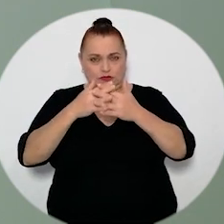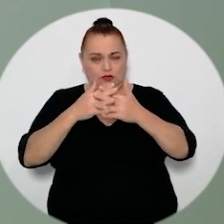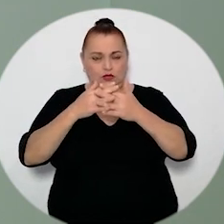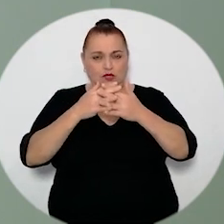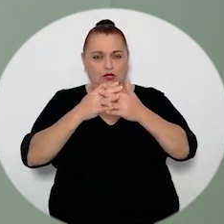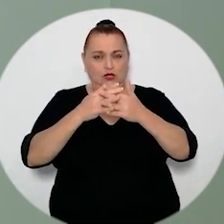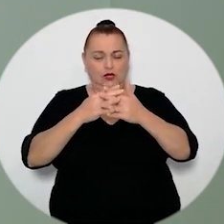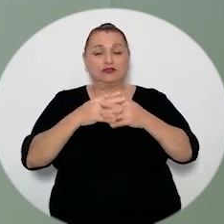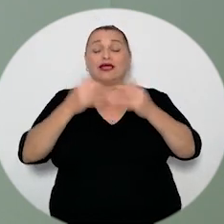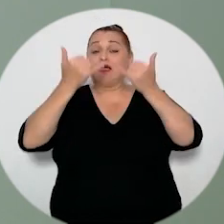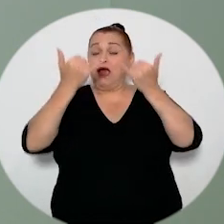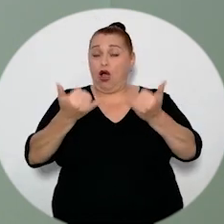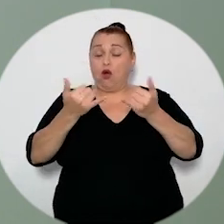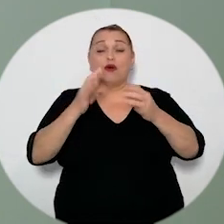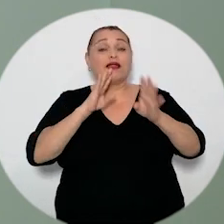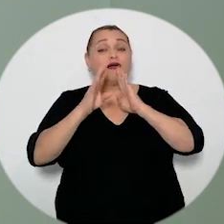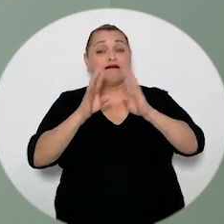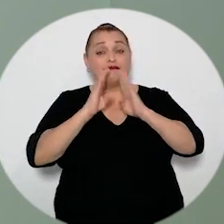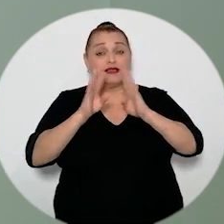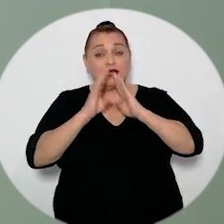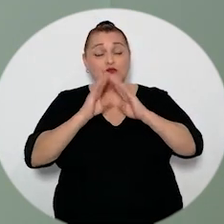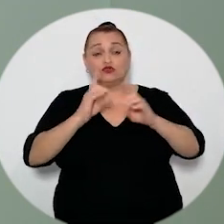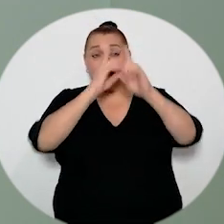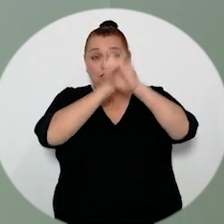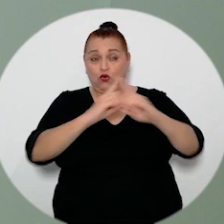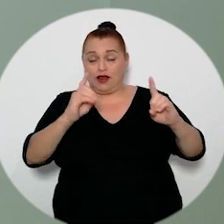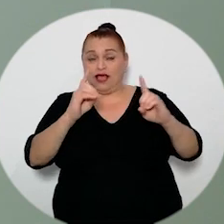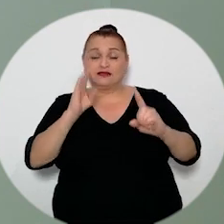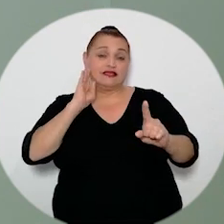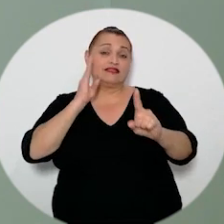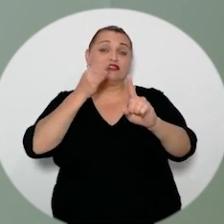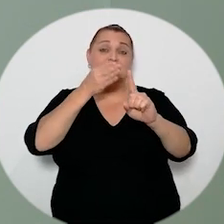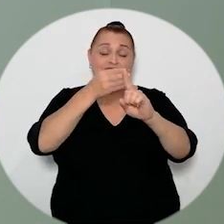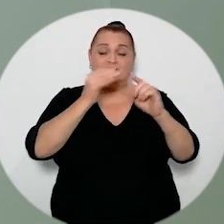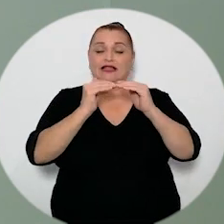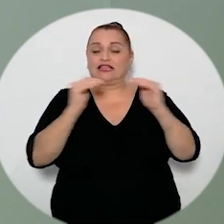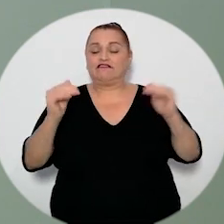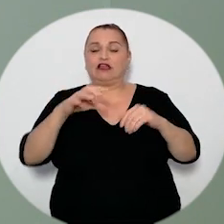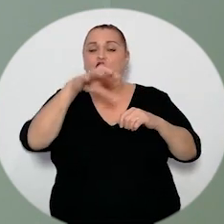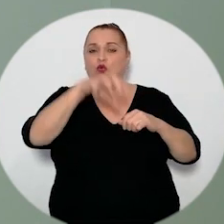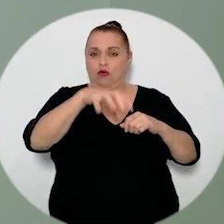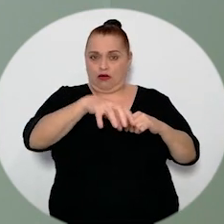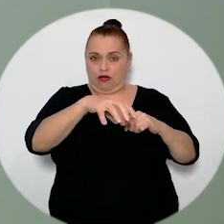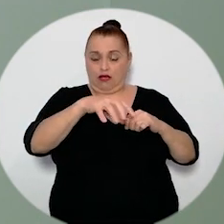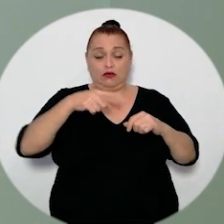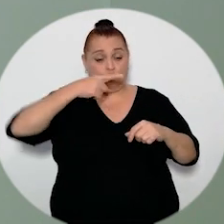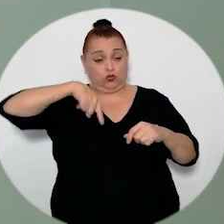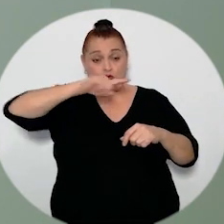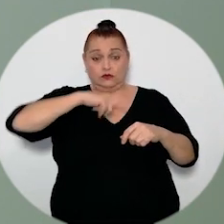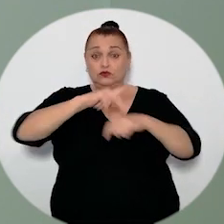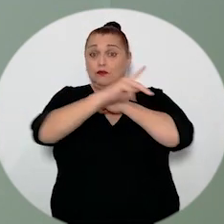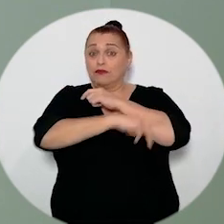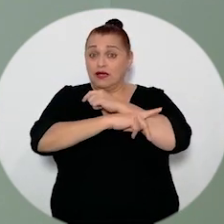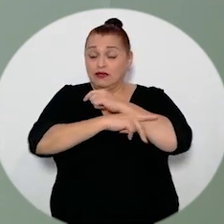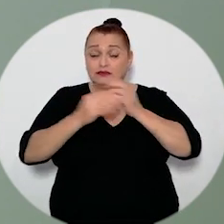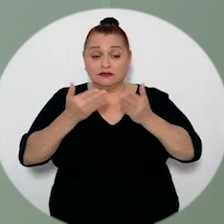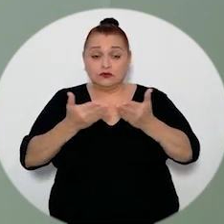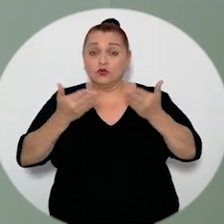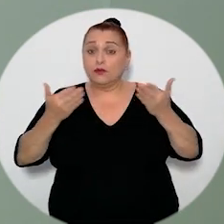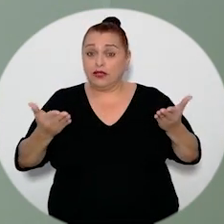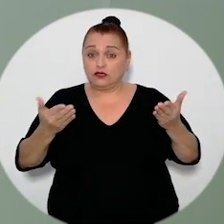Unidos. Hablemos ahora sobre los mecanismos de la democracia directa en el nivel local. En nuestro país,